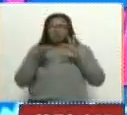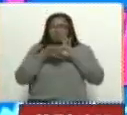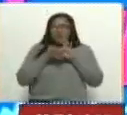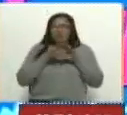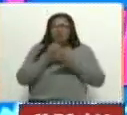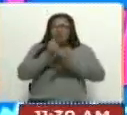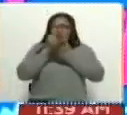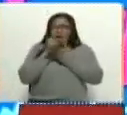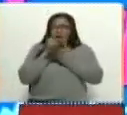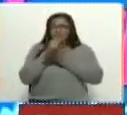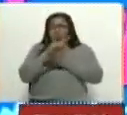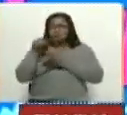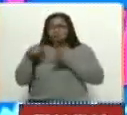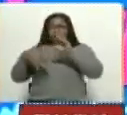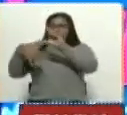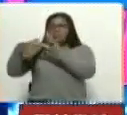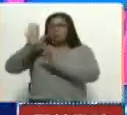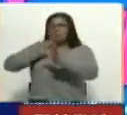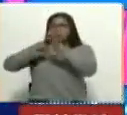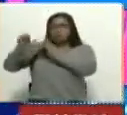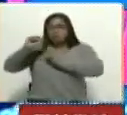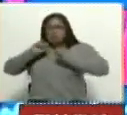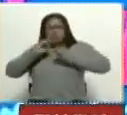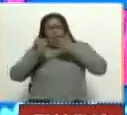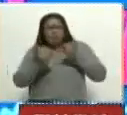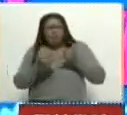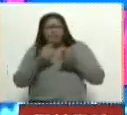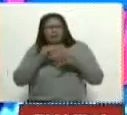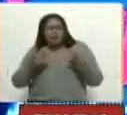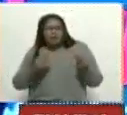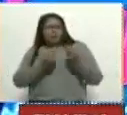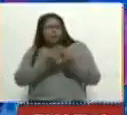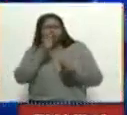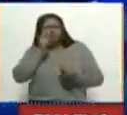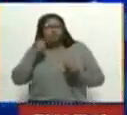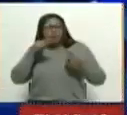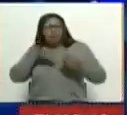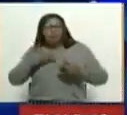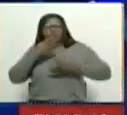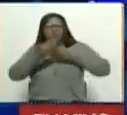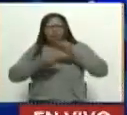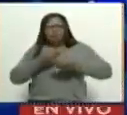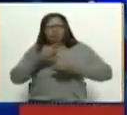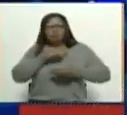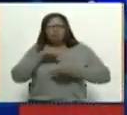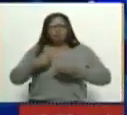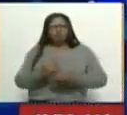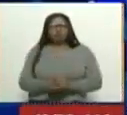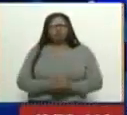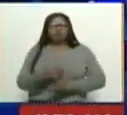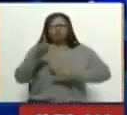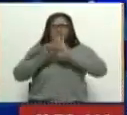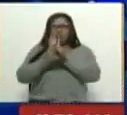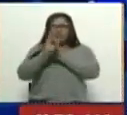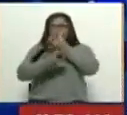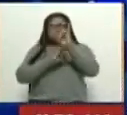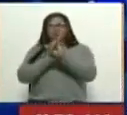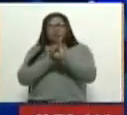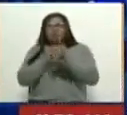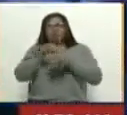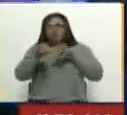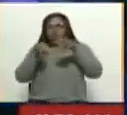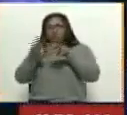entre latinoamericanos y latinoamericanas para que juntas y juntos podamos jugar en el tablero Internacional del ajedrez